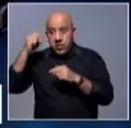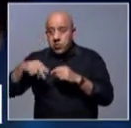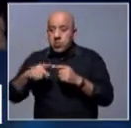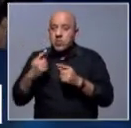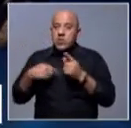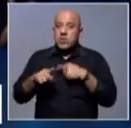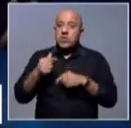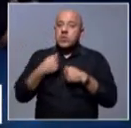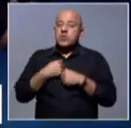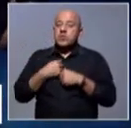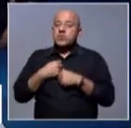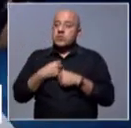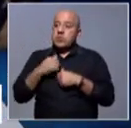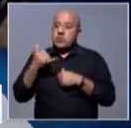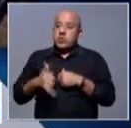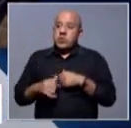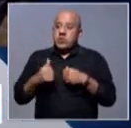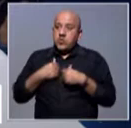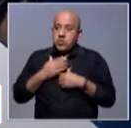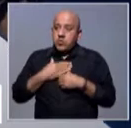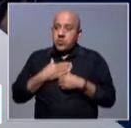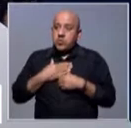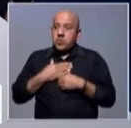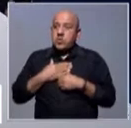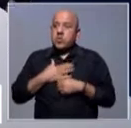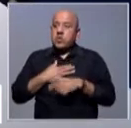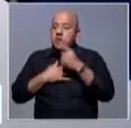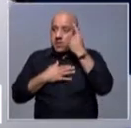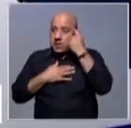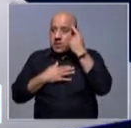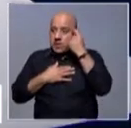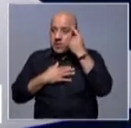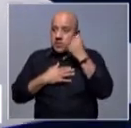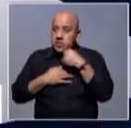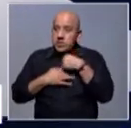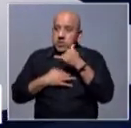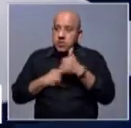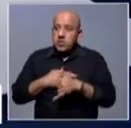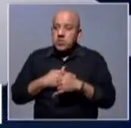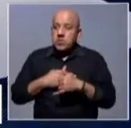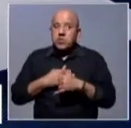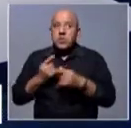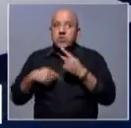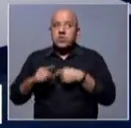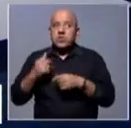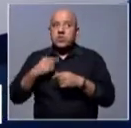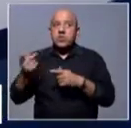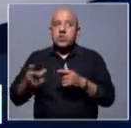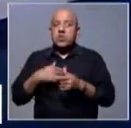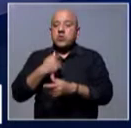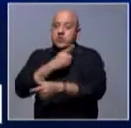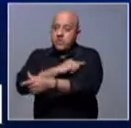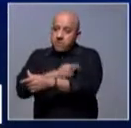yo tengo también a mi favor en la experiencia y eso me hace que de alguna manera los esfuerzos